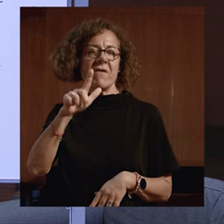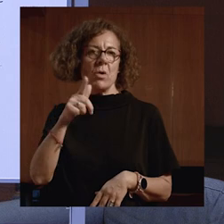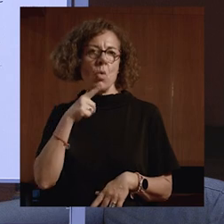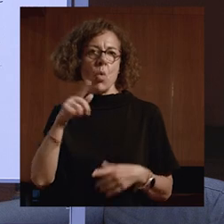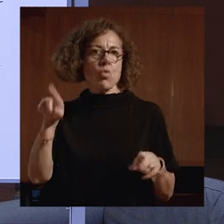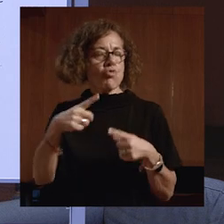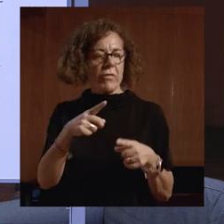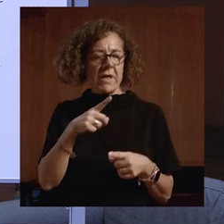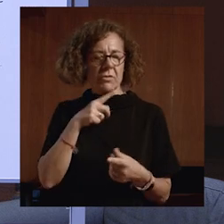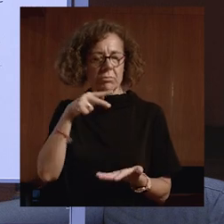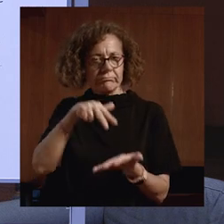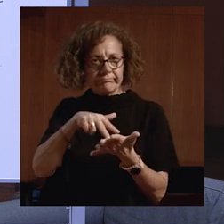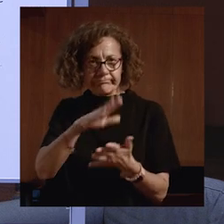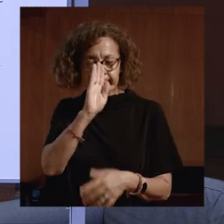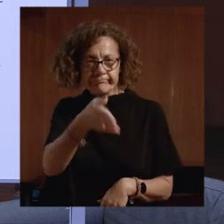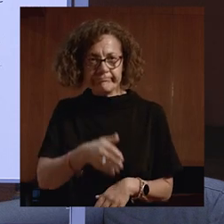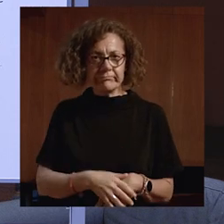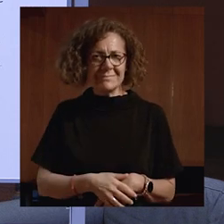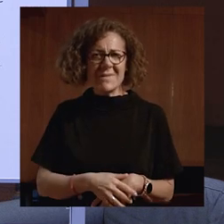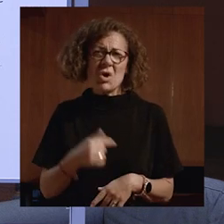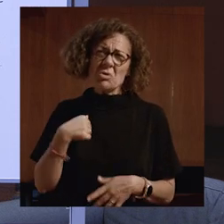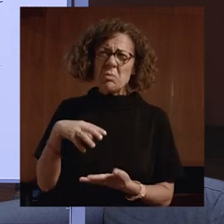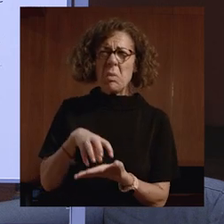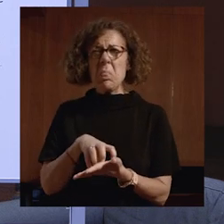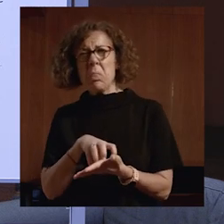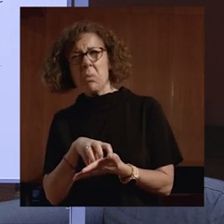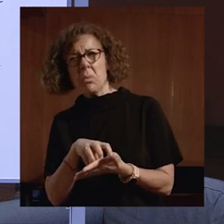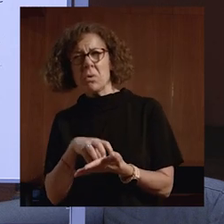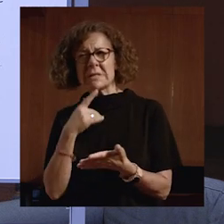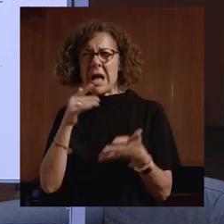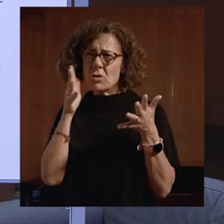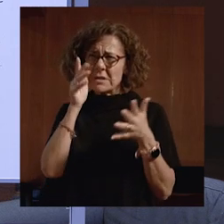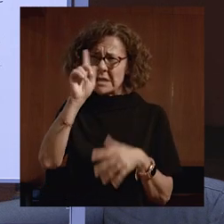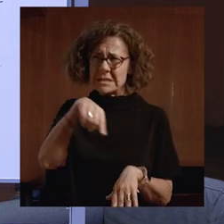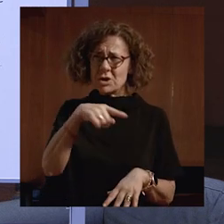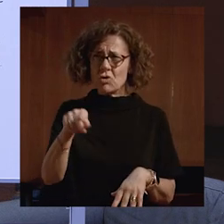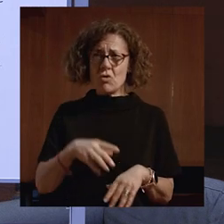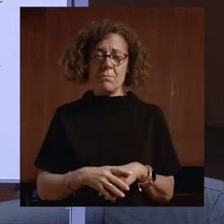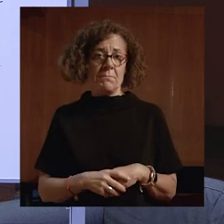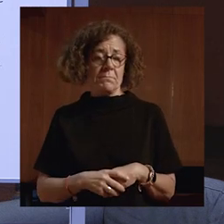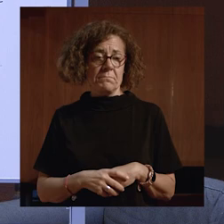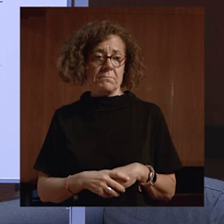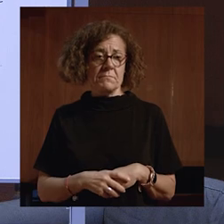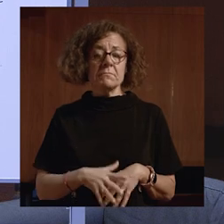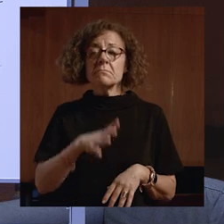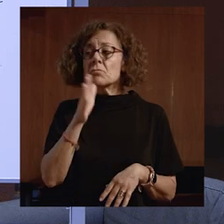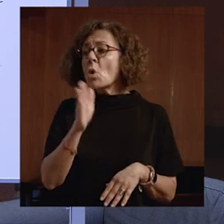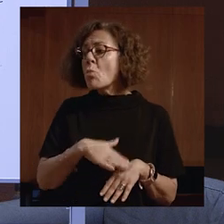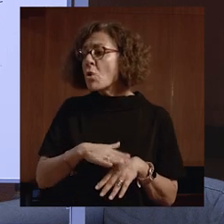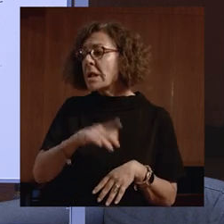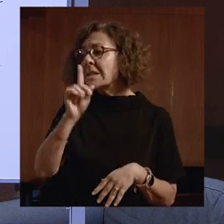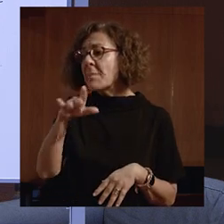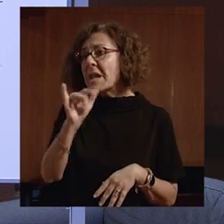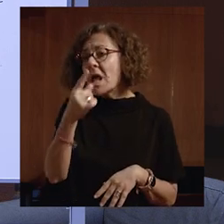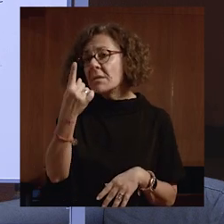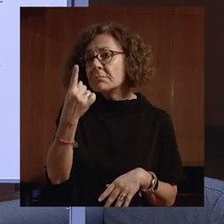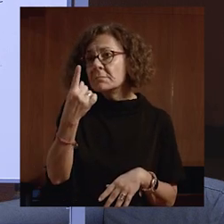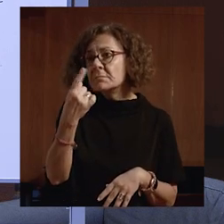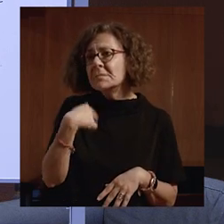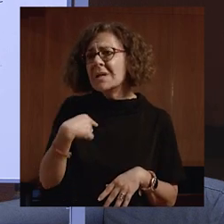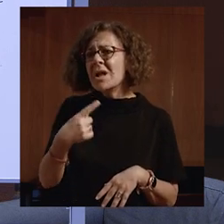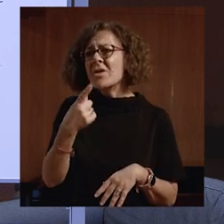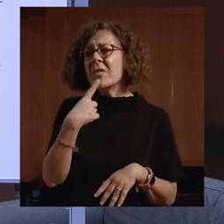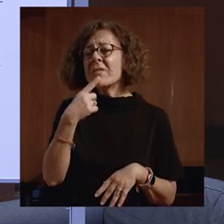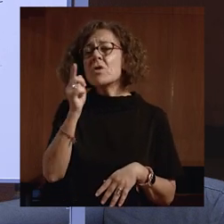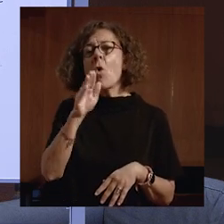concierto en vivo. Sinceramente, a veces dudo ya de si recomendarle eso o no. Porque también pasa una cosa, comentaron lo de